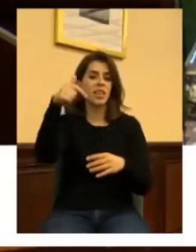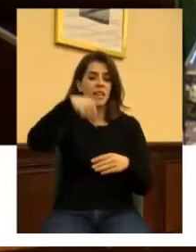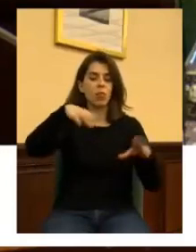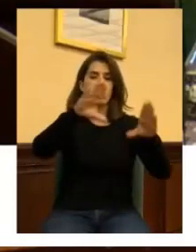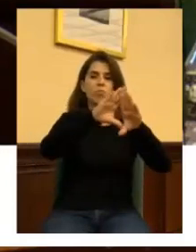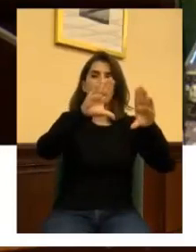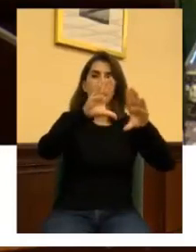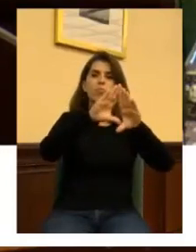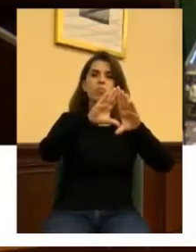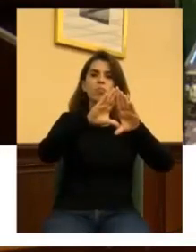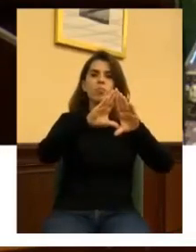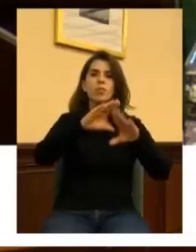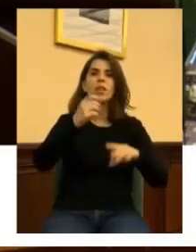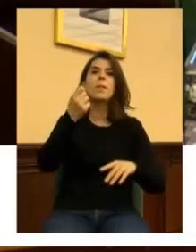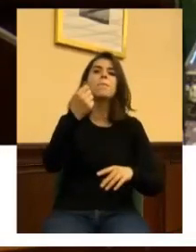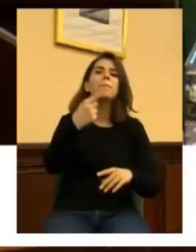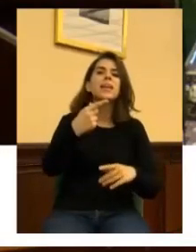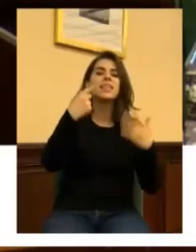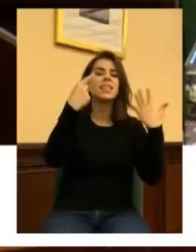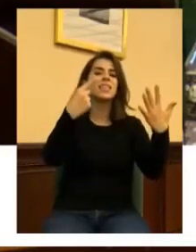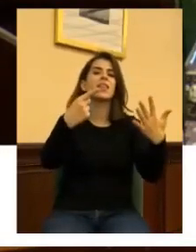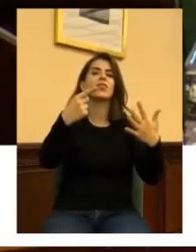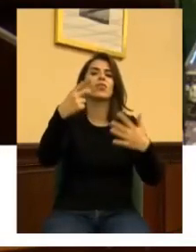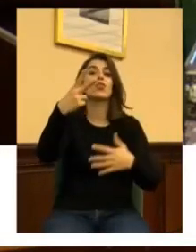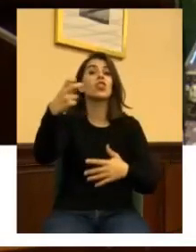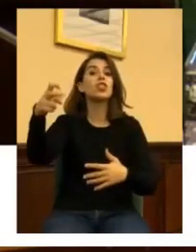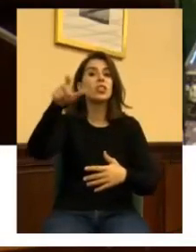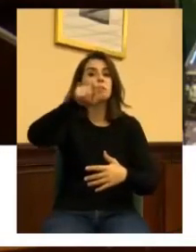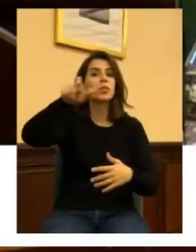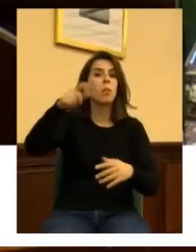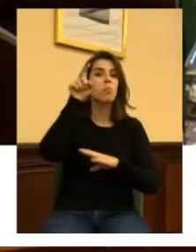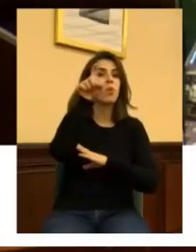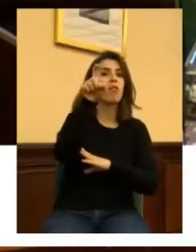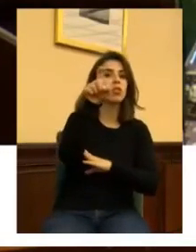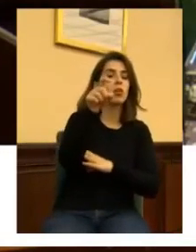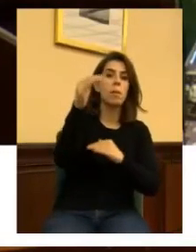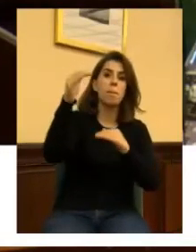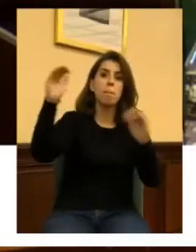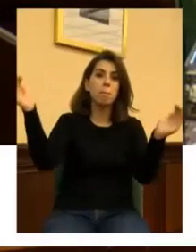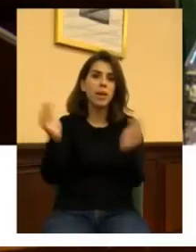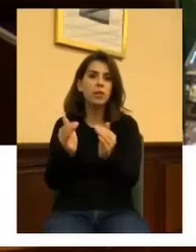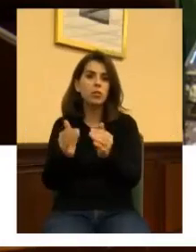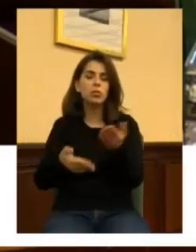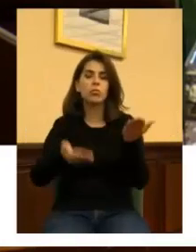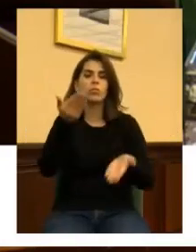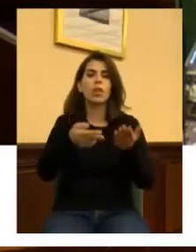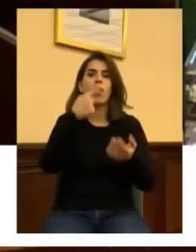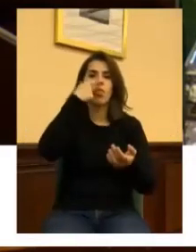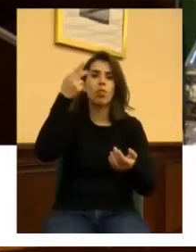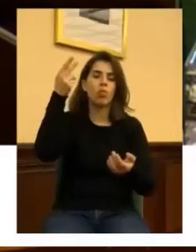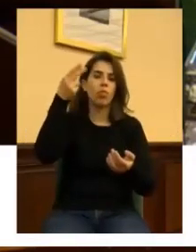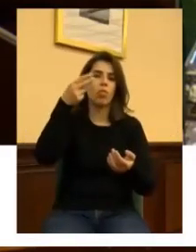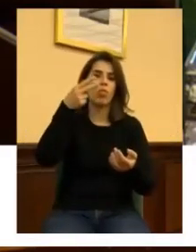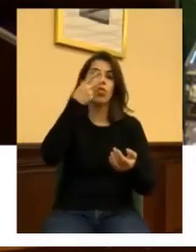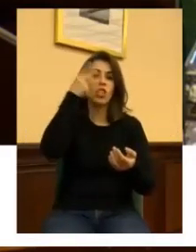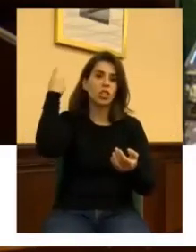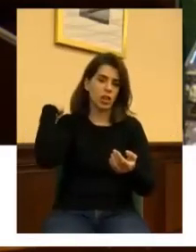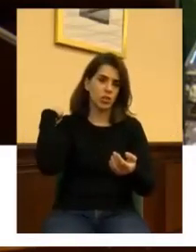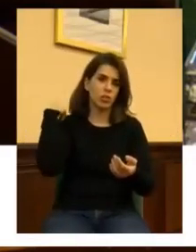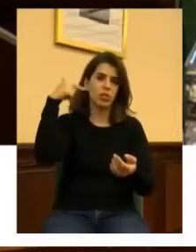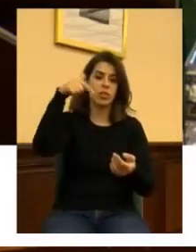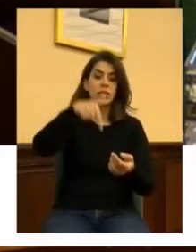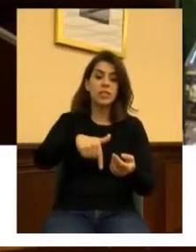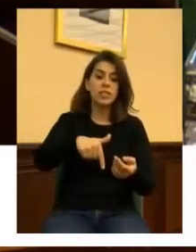de Madrid hay 1.600 docentes menos que en 2011, sin que haya decrecido el alumnado, sino todo